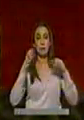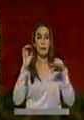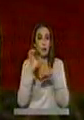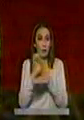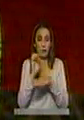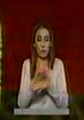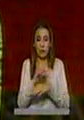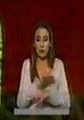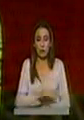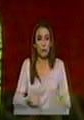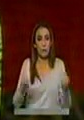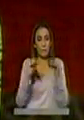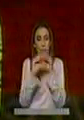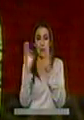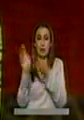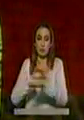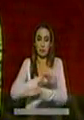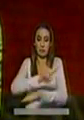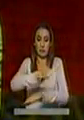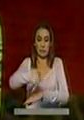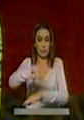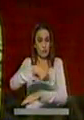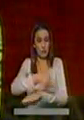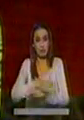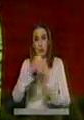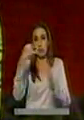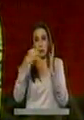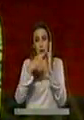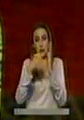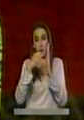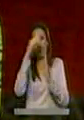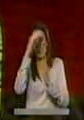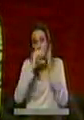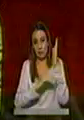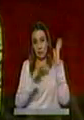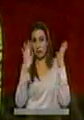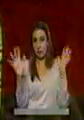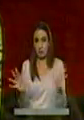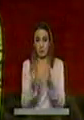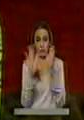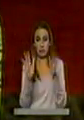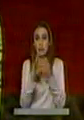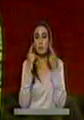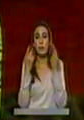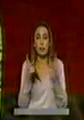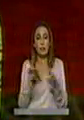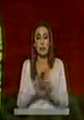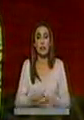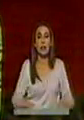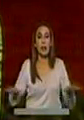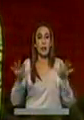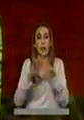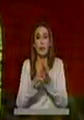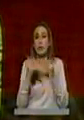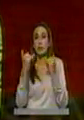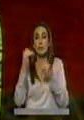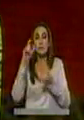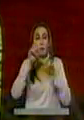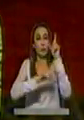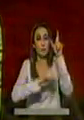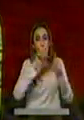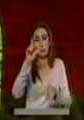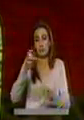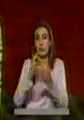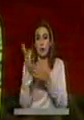Entonces ahí le dan más plazo, le cobran menos intereses, y es un incentivo que estamos dando tanto a los activos, empleados activos, y